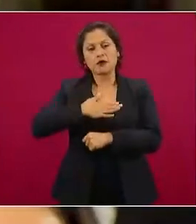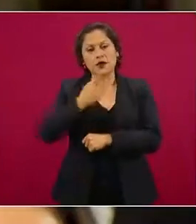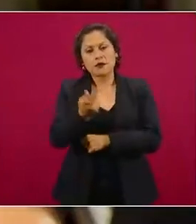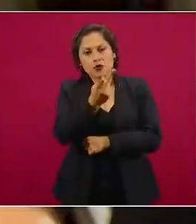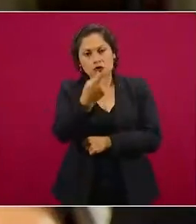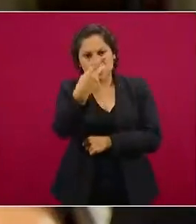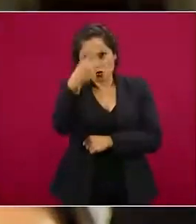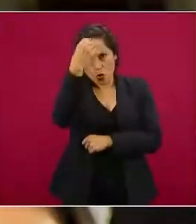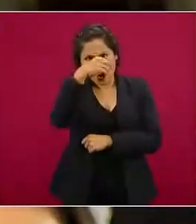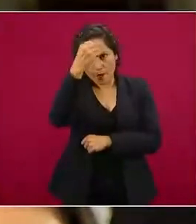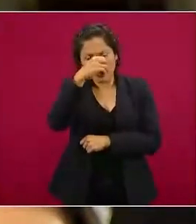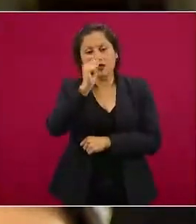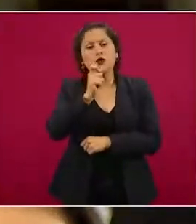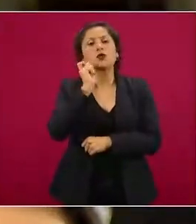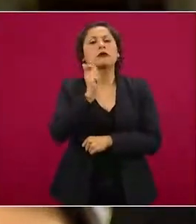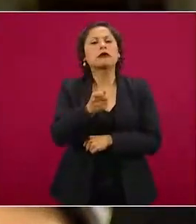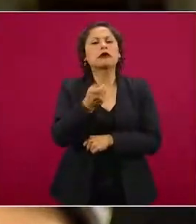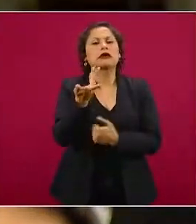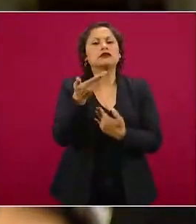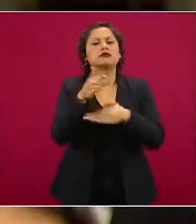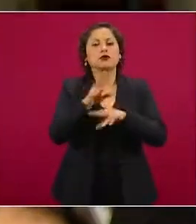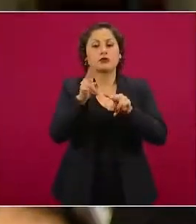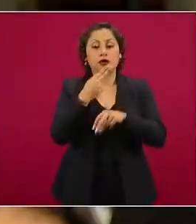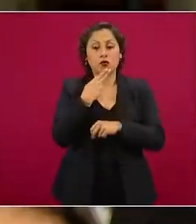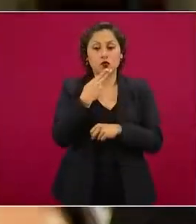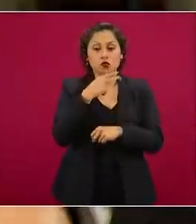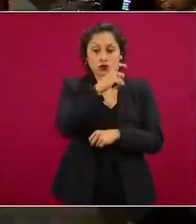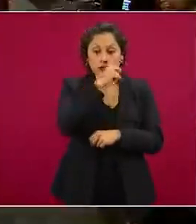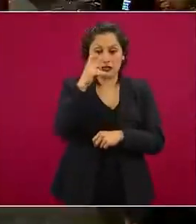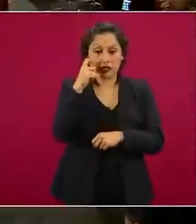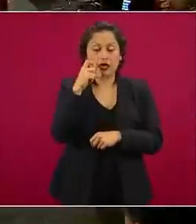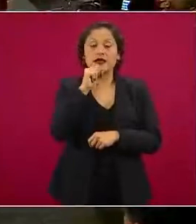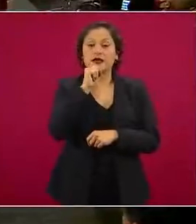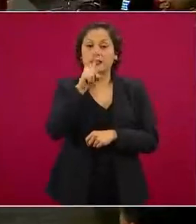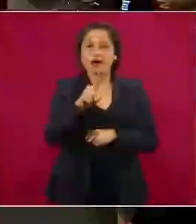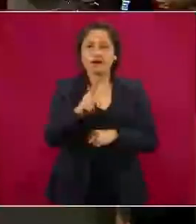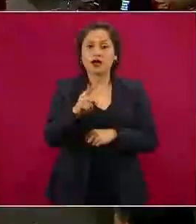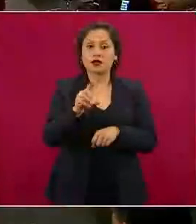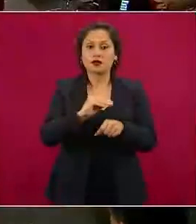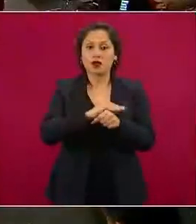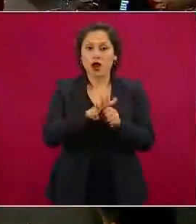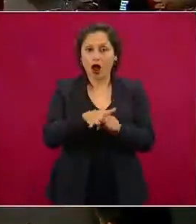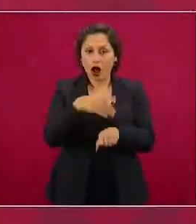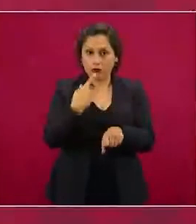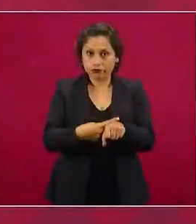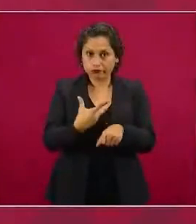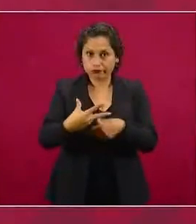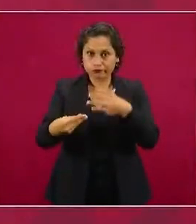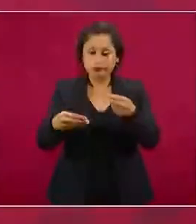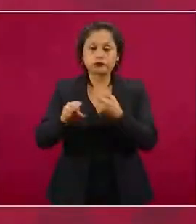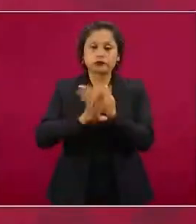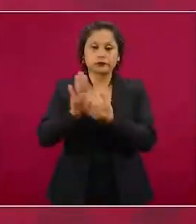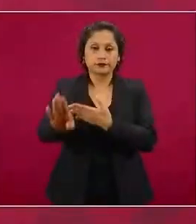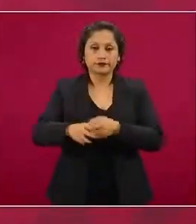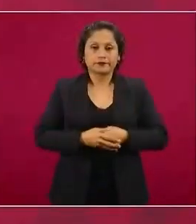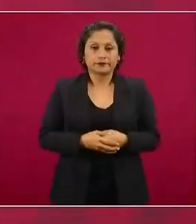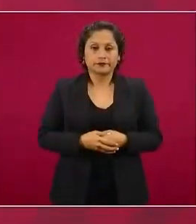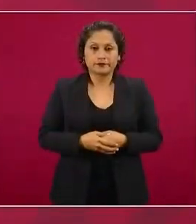dar el ejemplo para el uso de cubrebocas y evitar contagios de COVID-19? Que es buena su